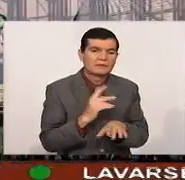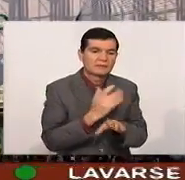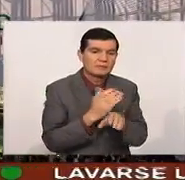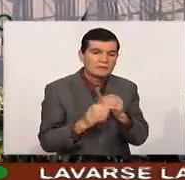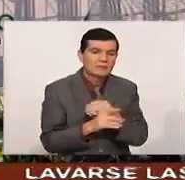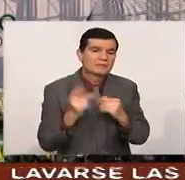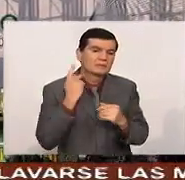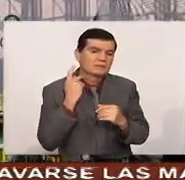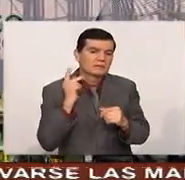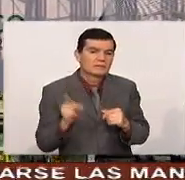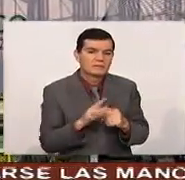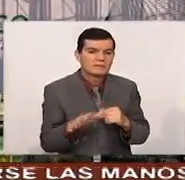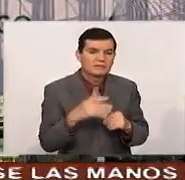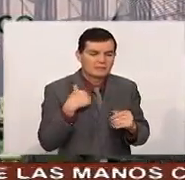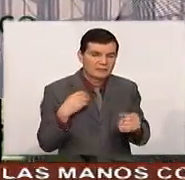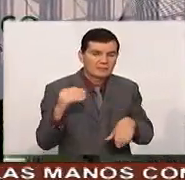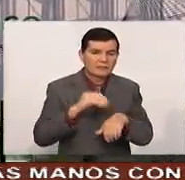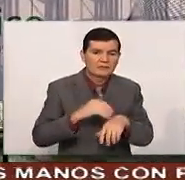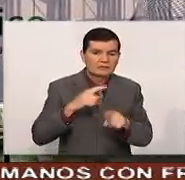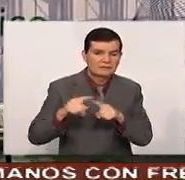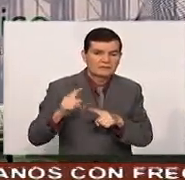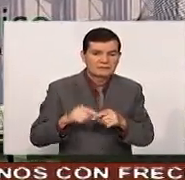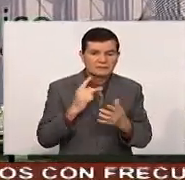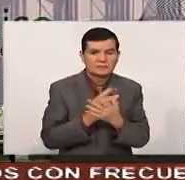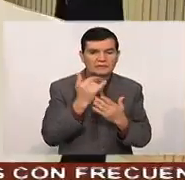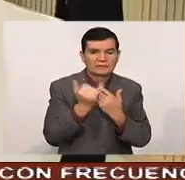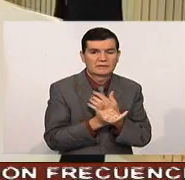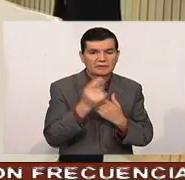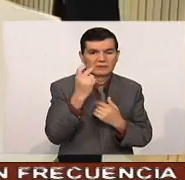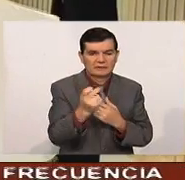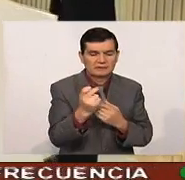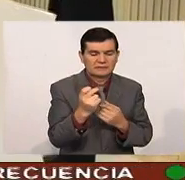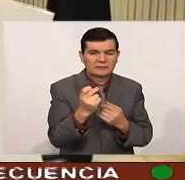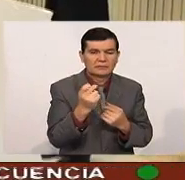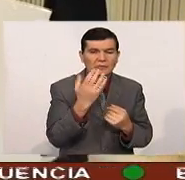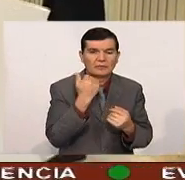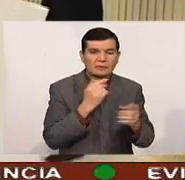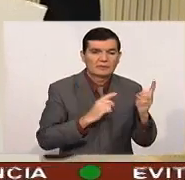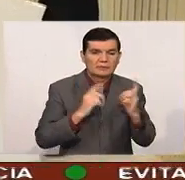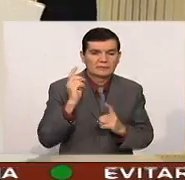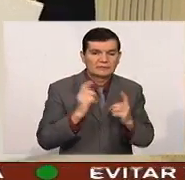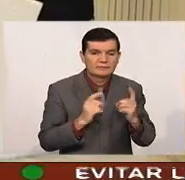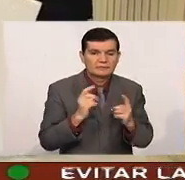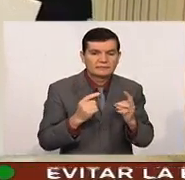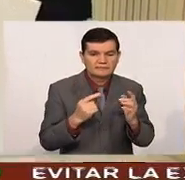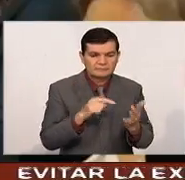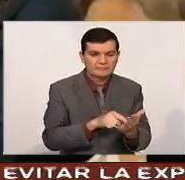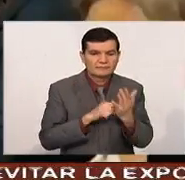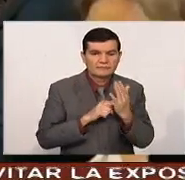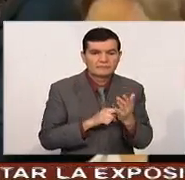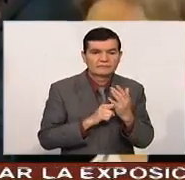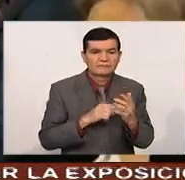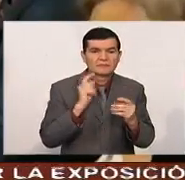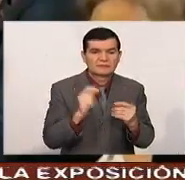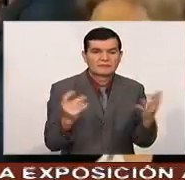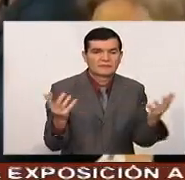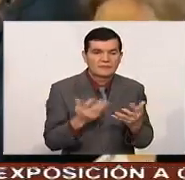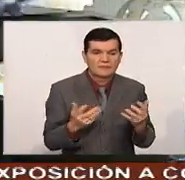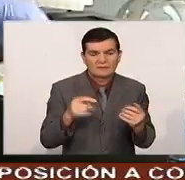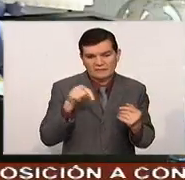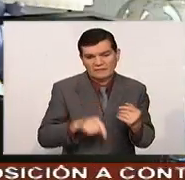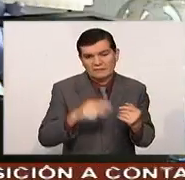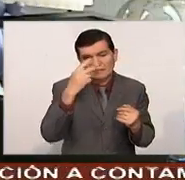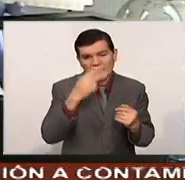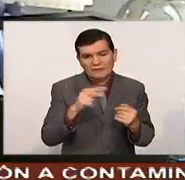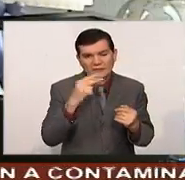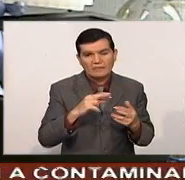públicas enfocadas hacia el 2018. Es un proyecto que sin duda nos demuestra lo que se puede hacer desde México